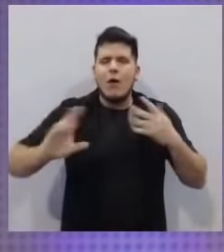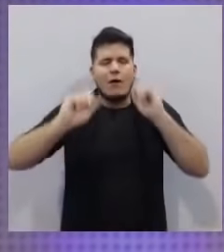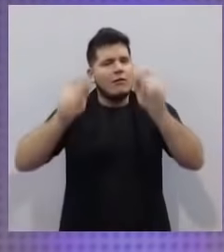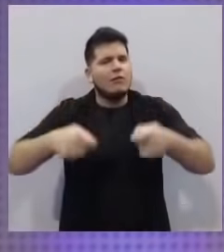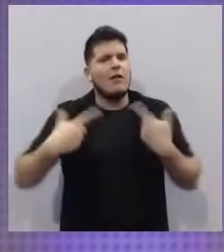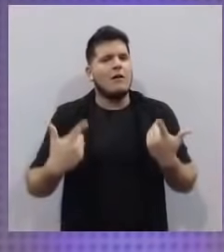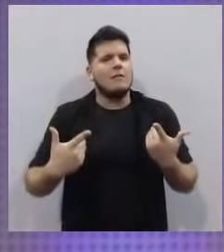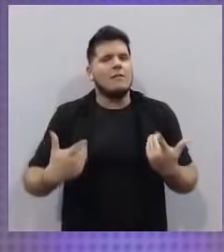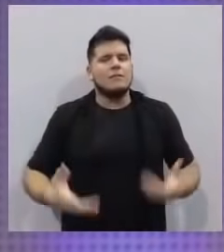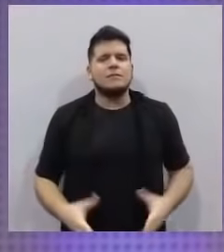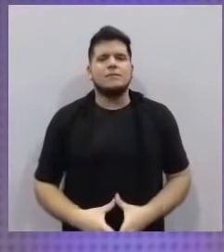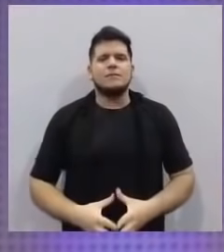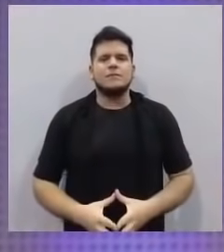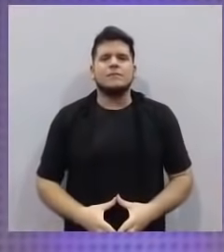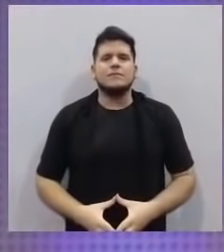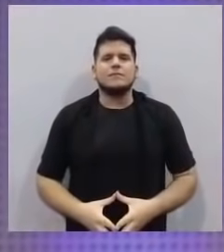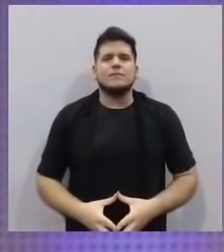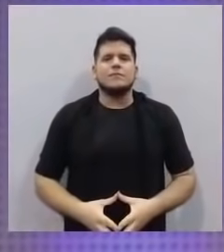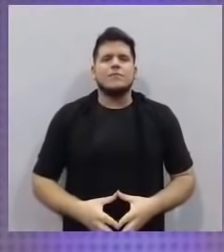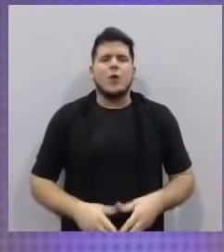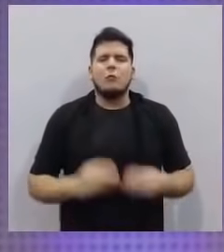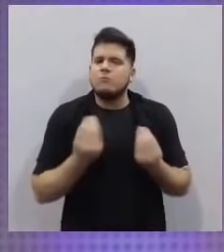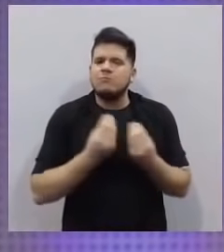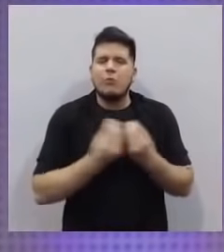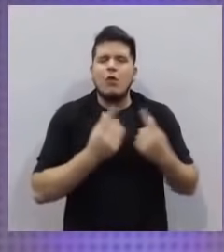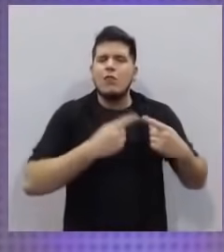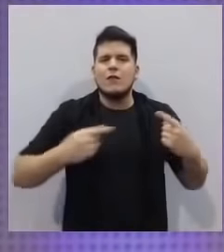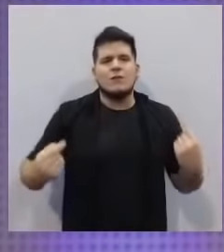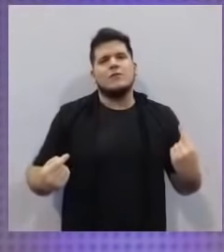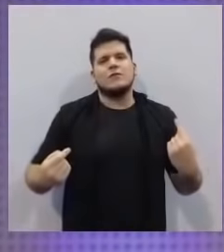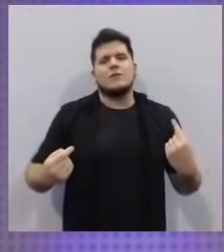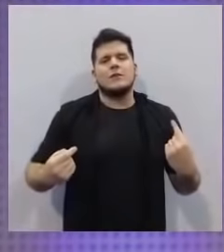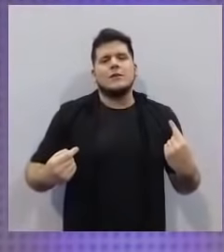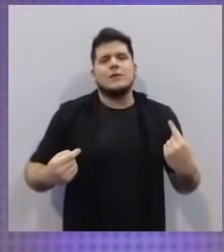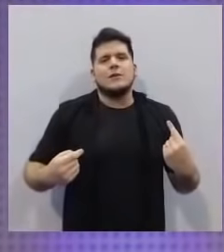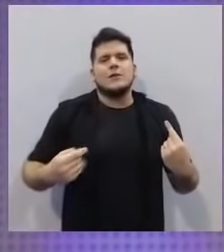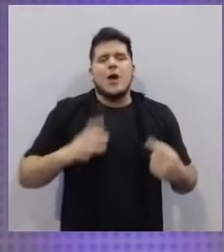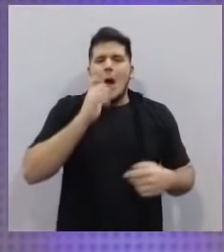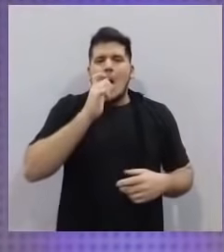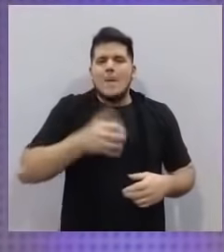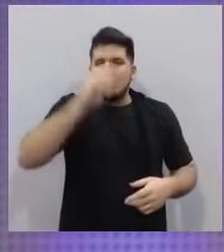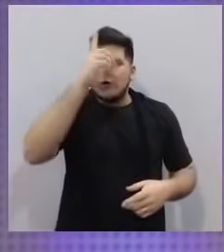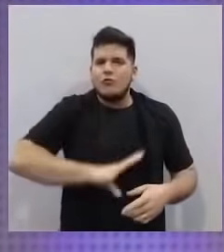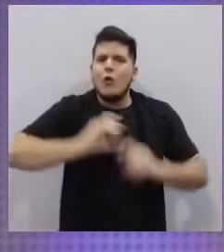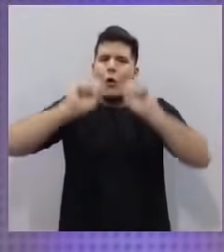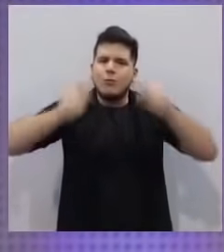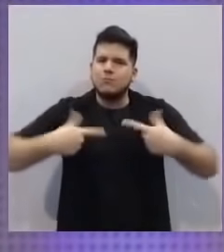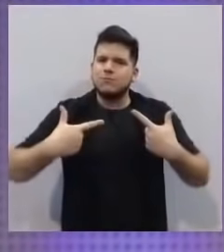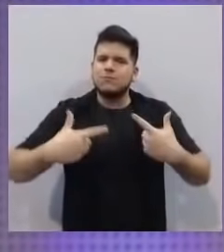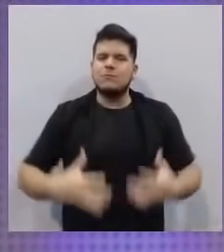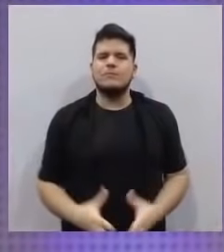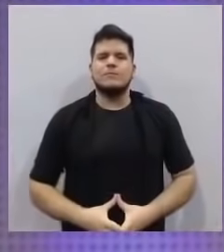esperanza todo eso produce la palabra de dios y todo eso tiene el reino en el cual